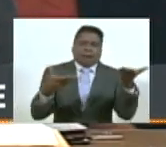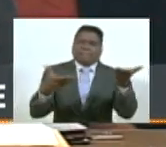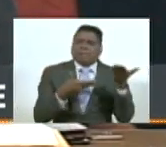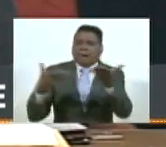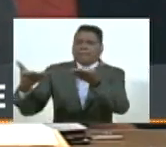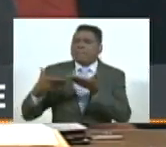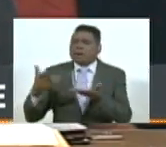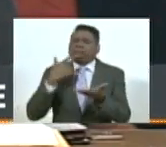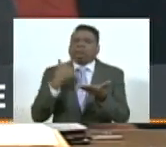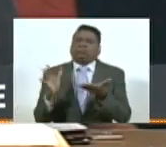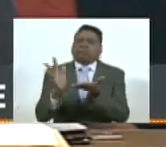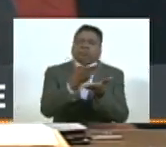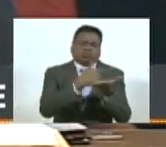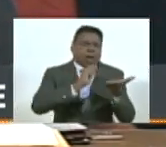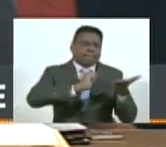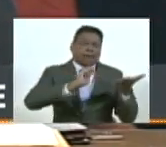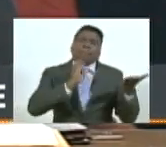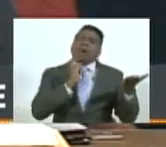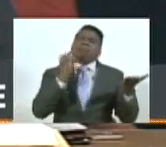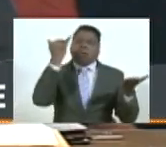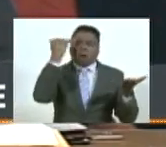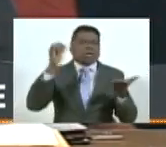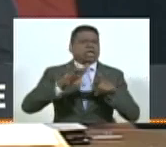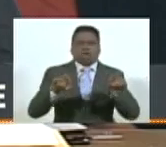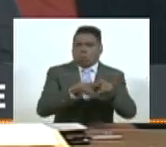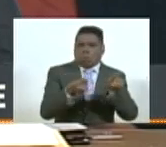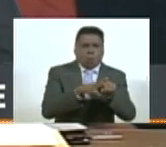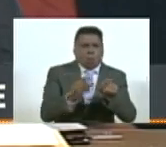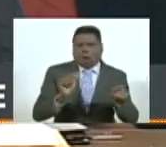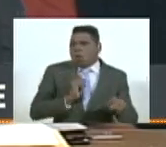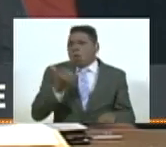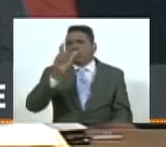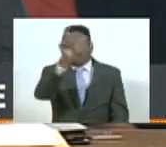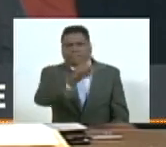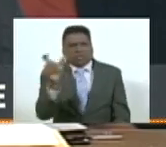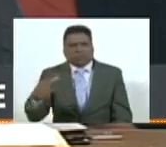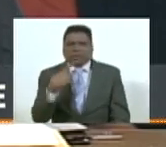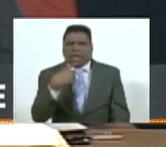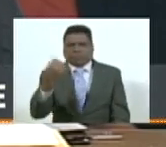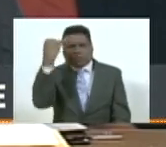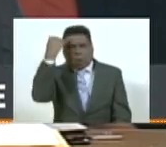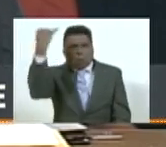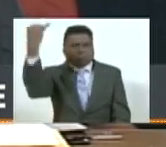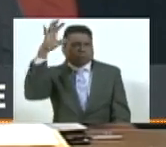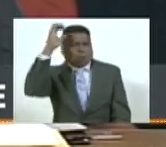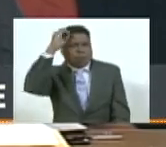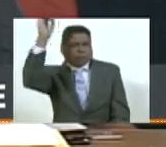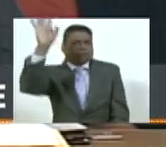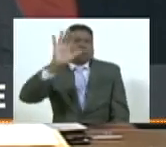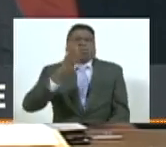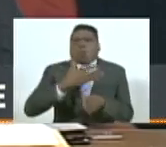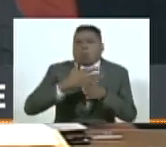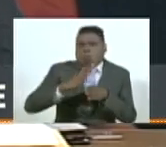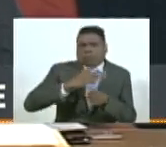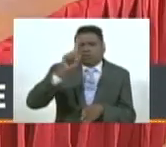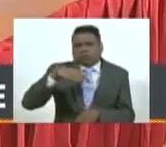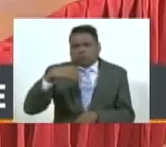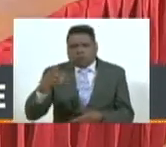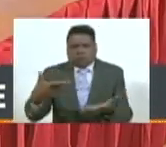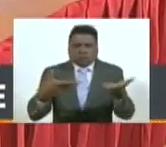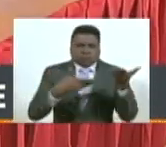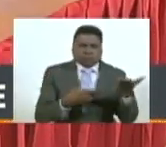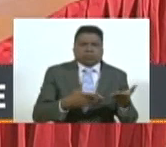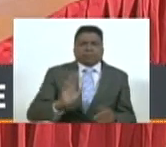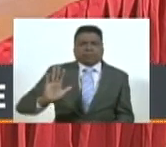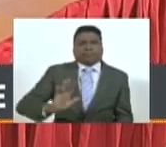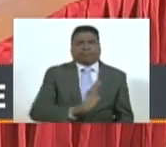todo este intercambio con sectores que comparten la iniciativa y con sectores que no la comparten. Muchas gracias. En quinto